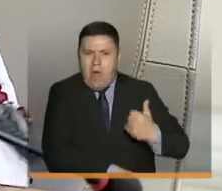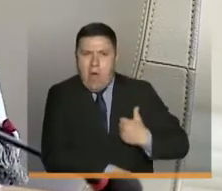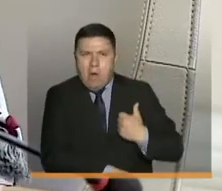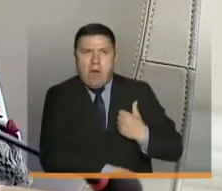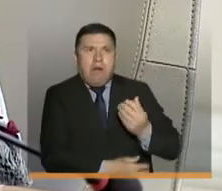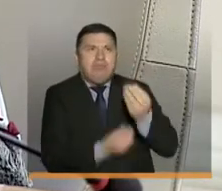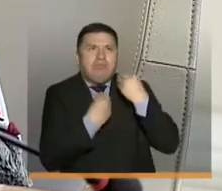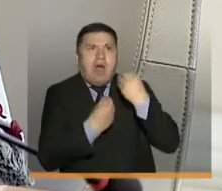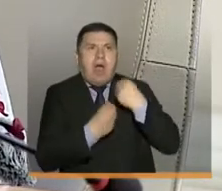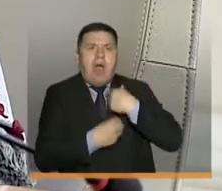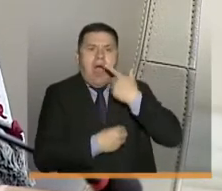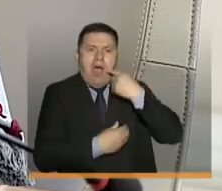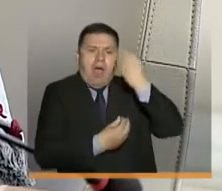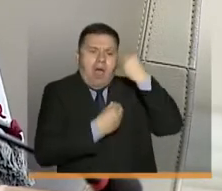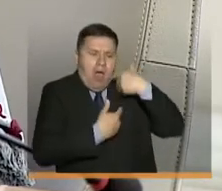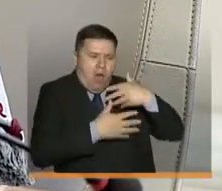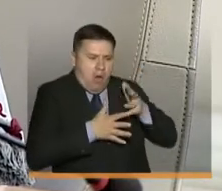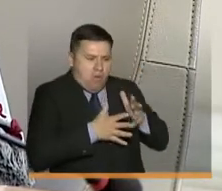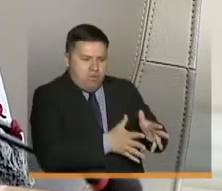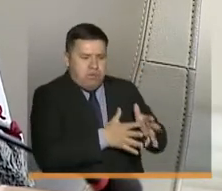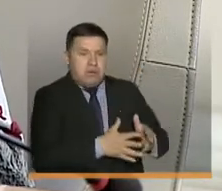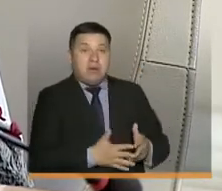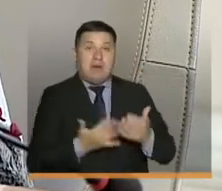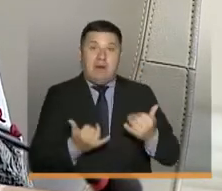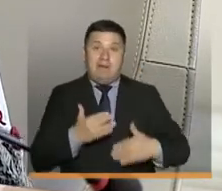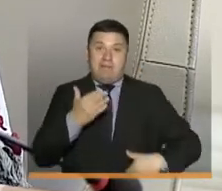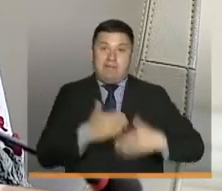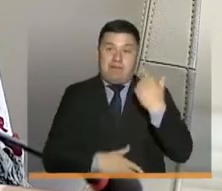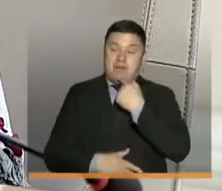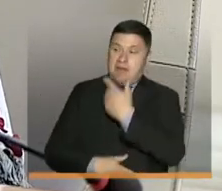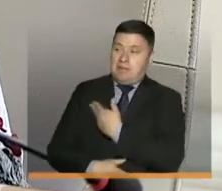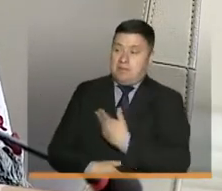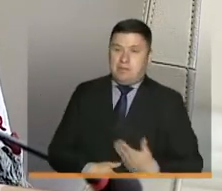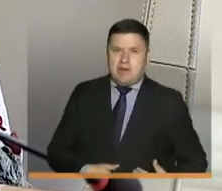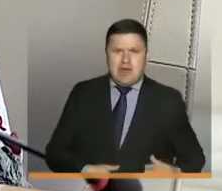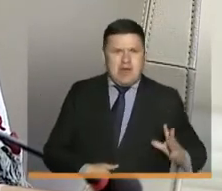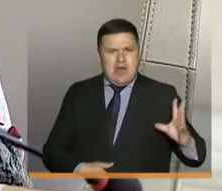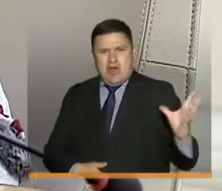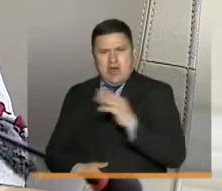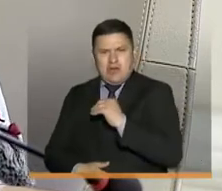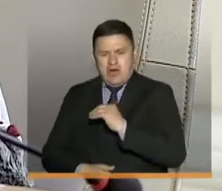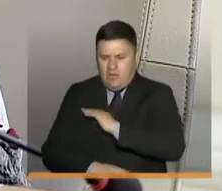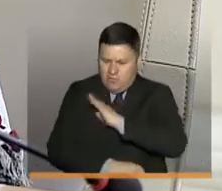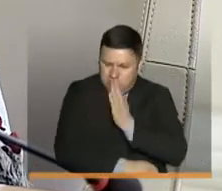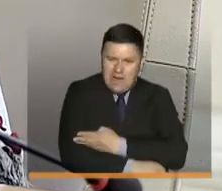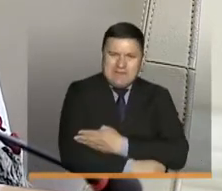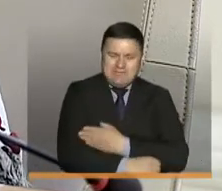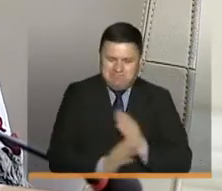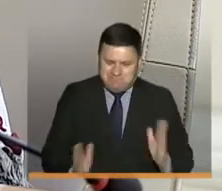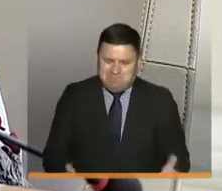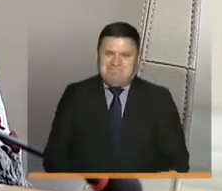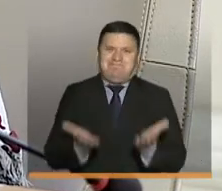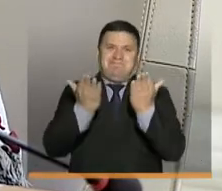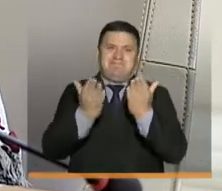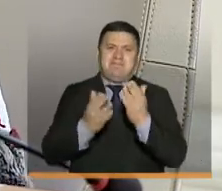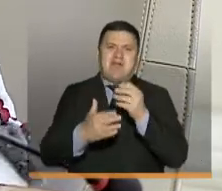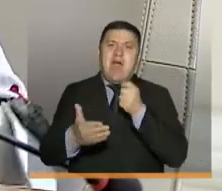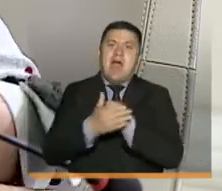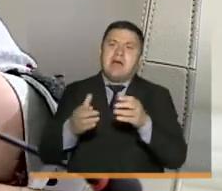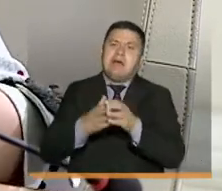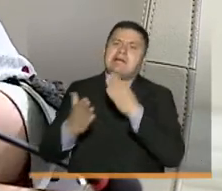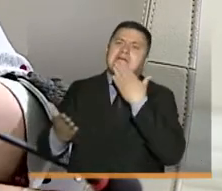También podrán encontrar allí. Así que desde ahora, como dice el presidente, toda la fuerza para este programa, un agradecimiento a las asociaciones de padres de